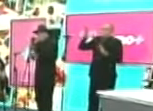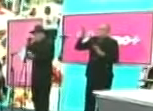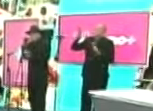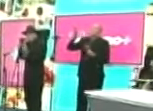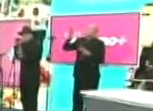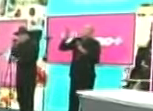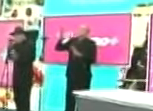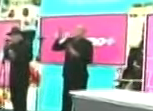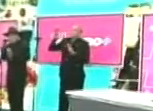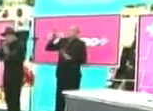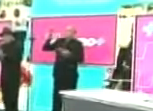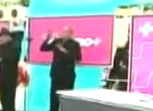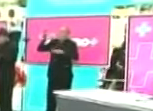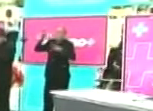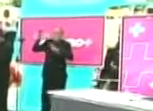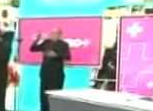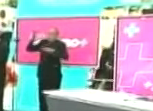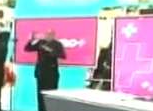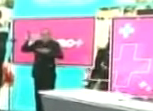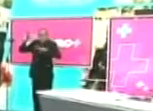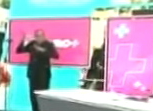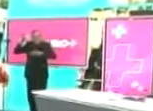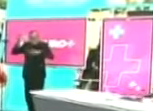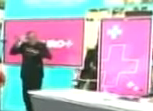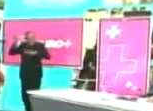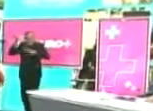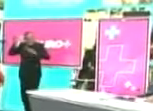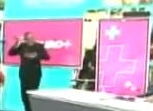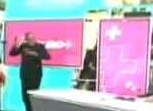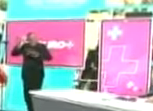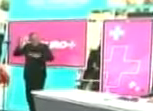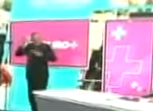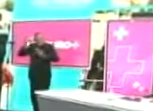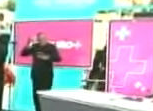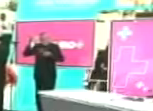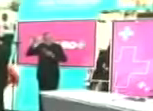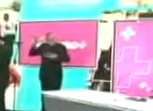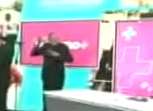Los comentarios de que habrá en el vecindario un baile de arpa tullera.